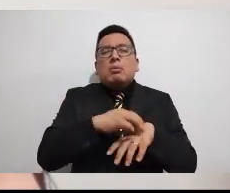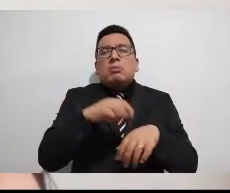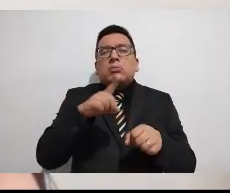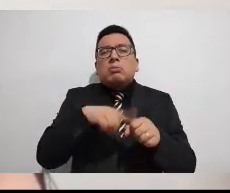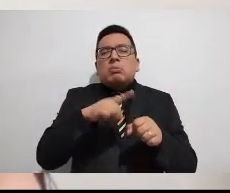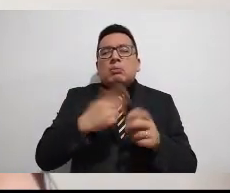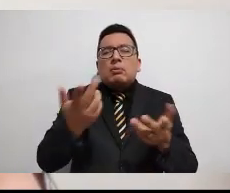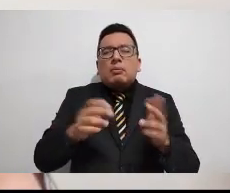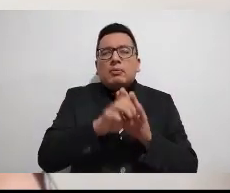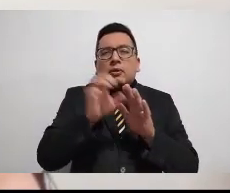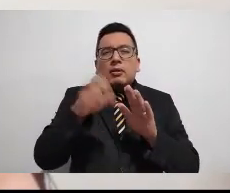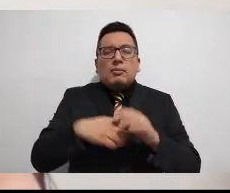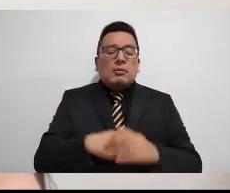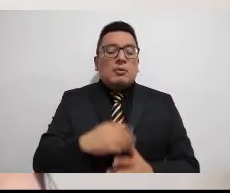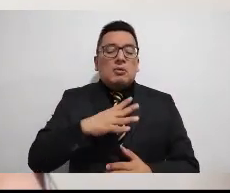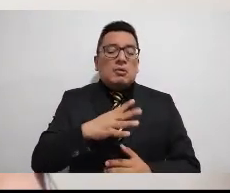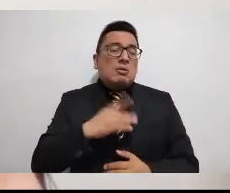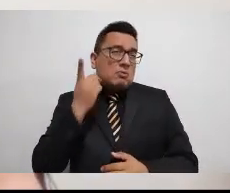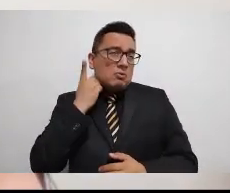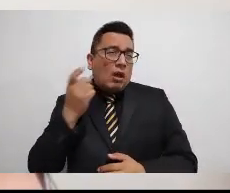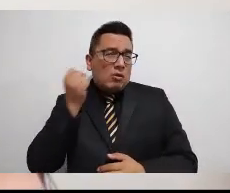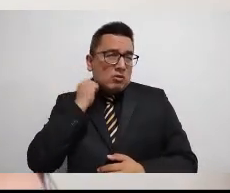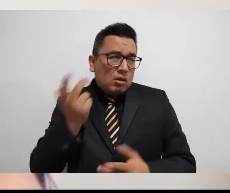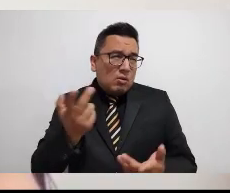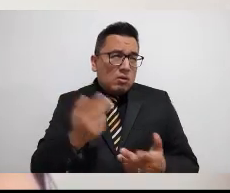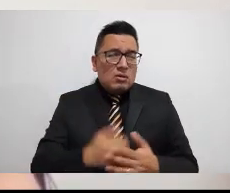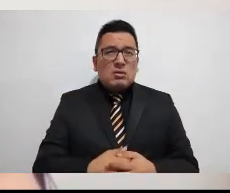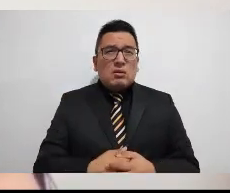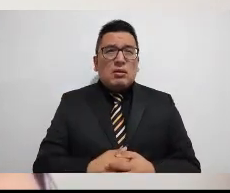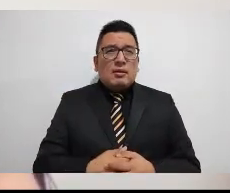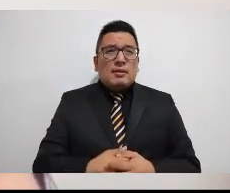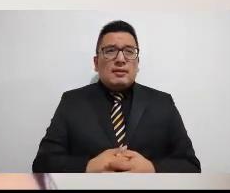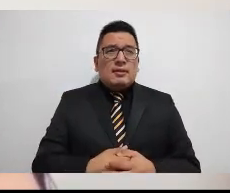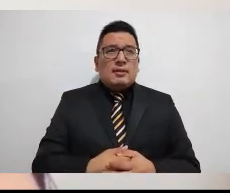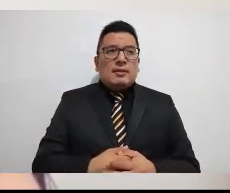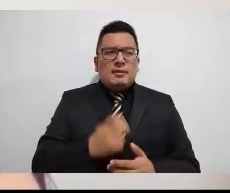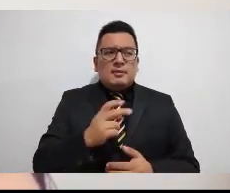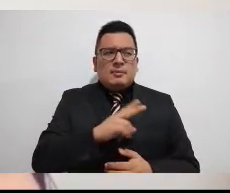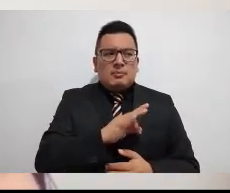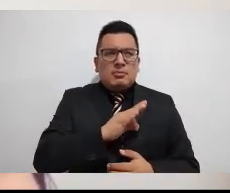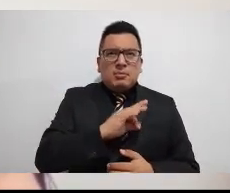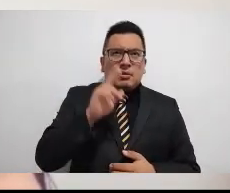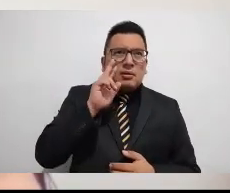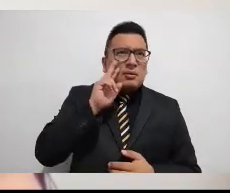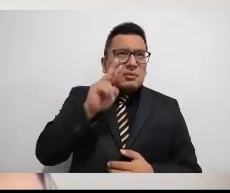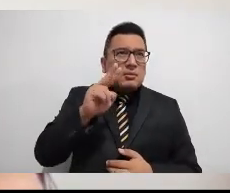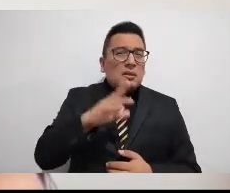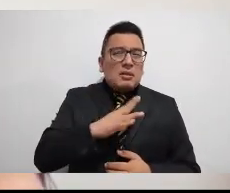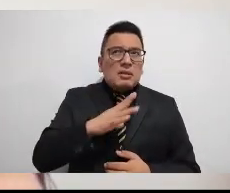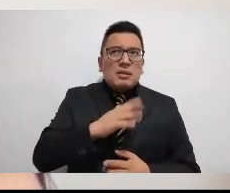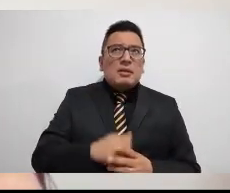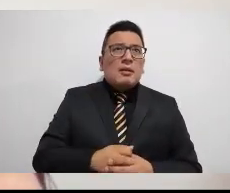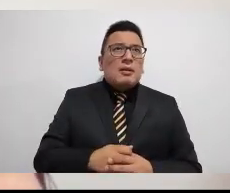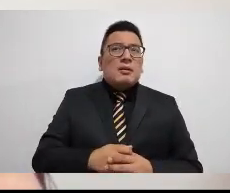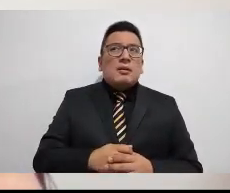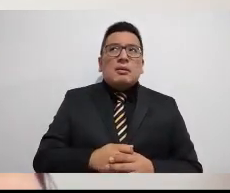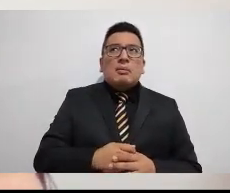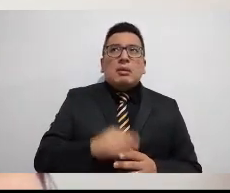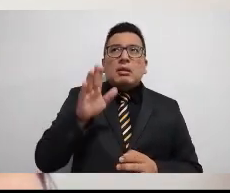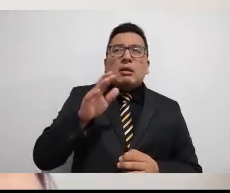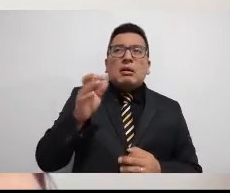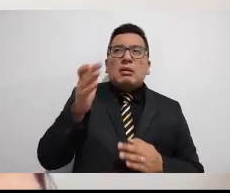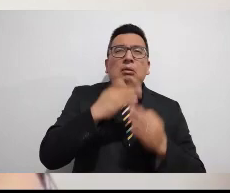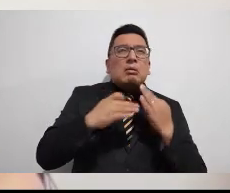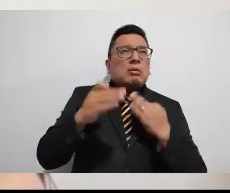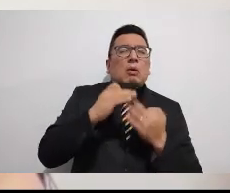son diputados, son senadores, ¿no?, el Congreso de la Unión en general, y puedes observar que hay un patrón en el tono de